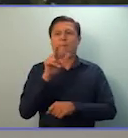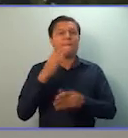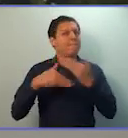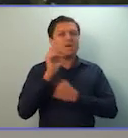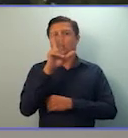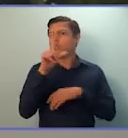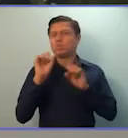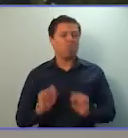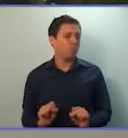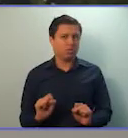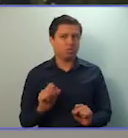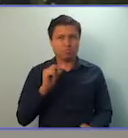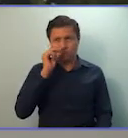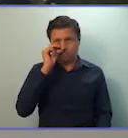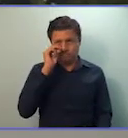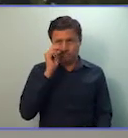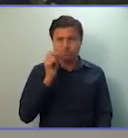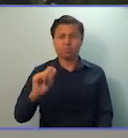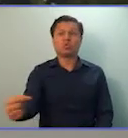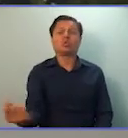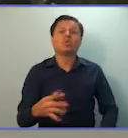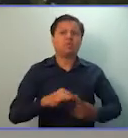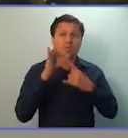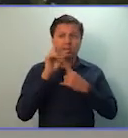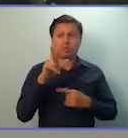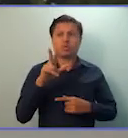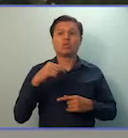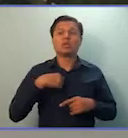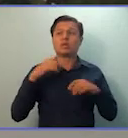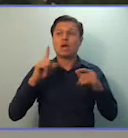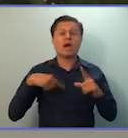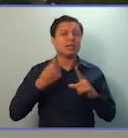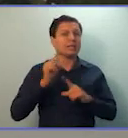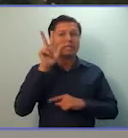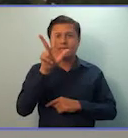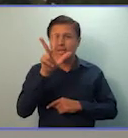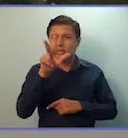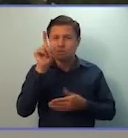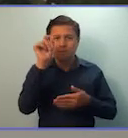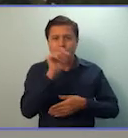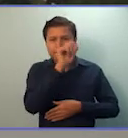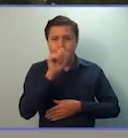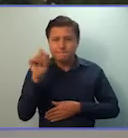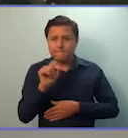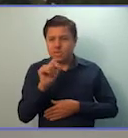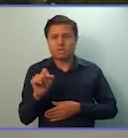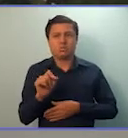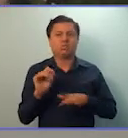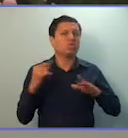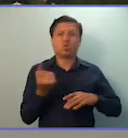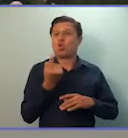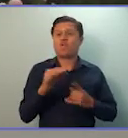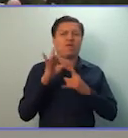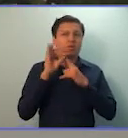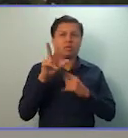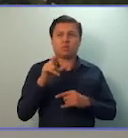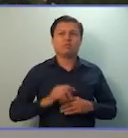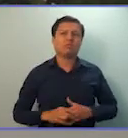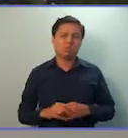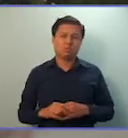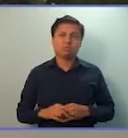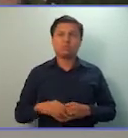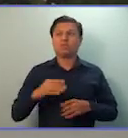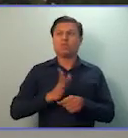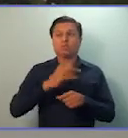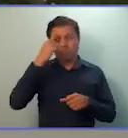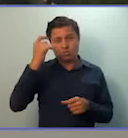son tres diputados diputadas los que se eligen por lo tanto yo puedo ser hasta tres marcas ya puede escoger la fotografía de un partido o